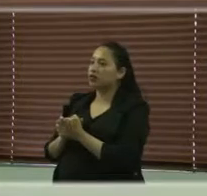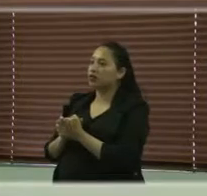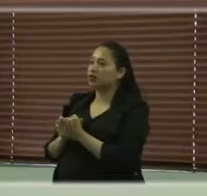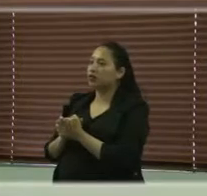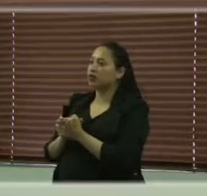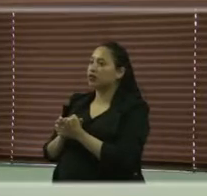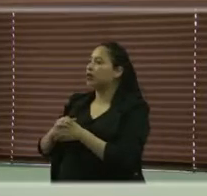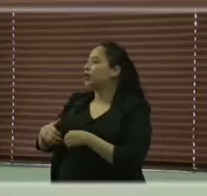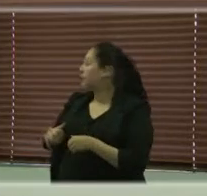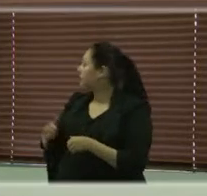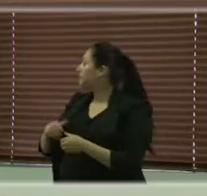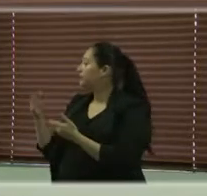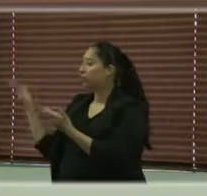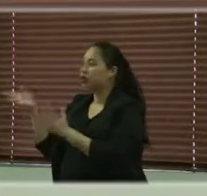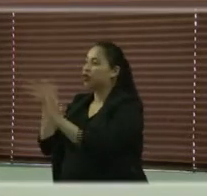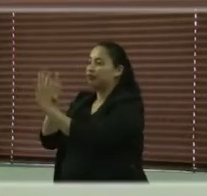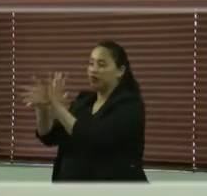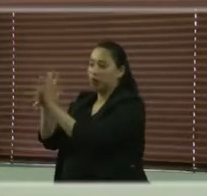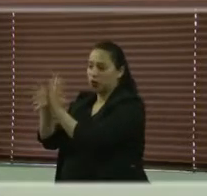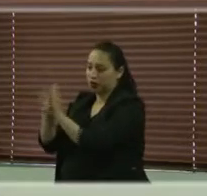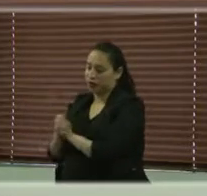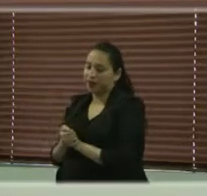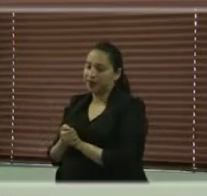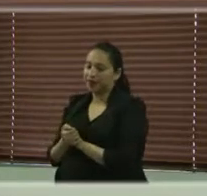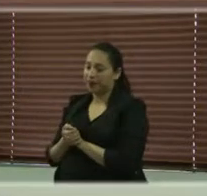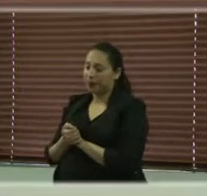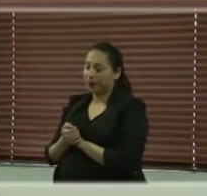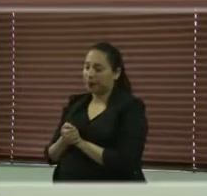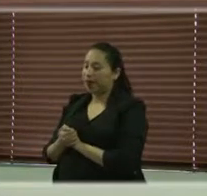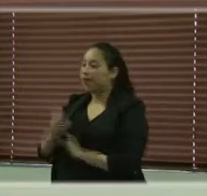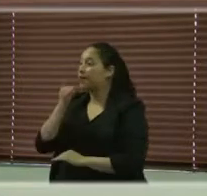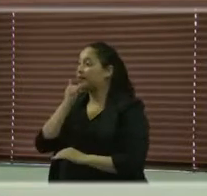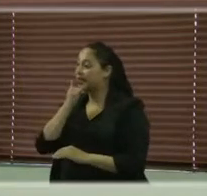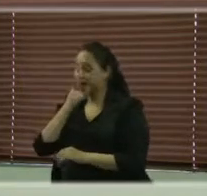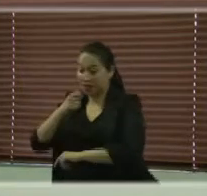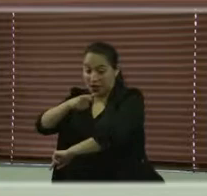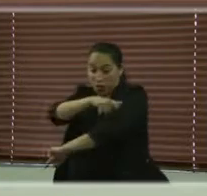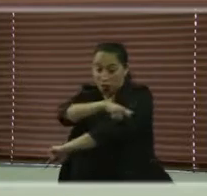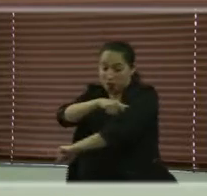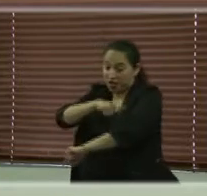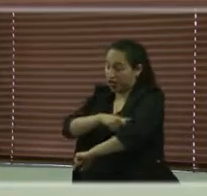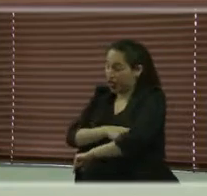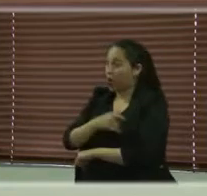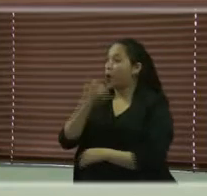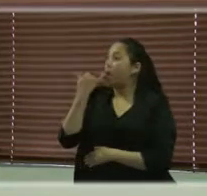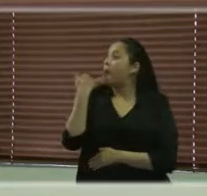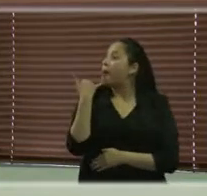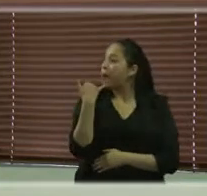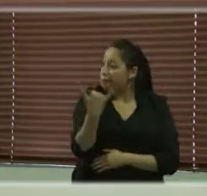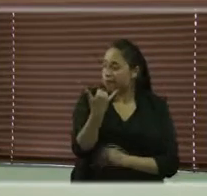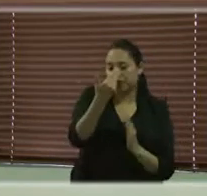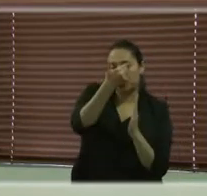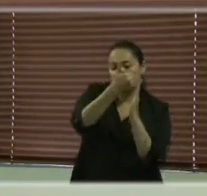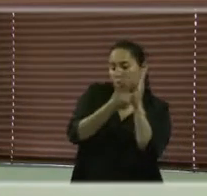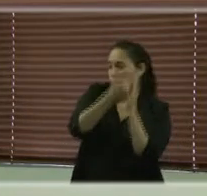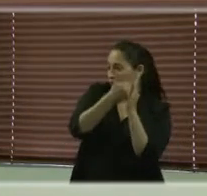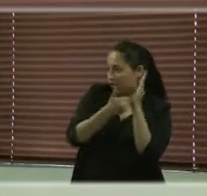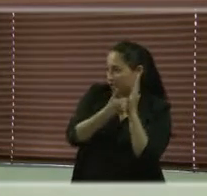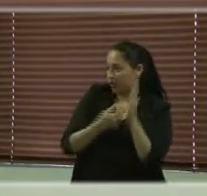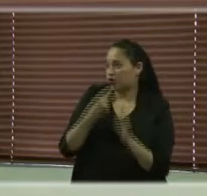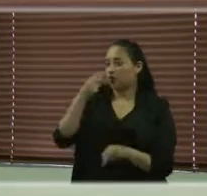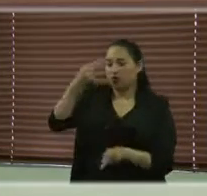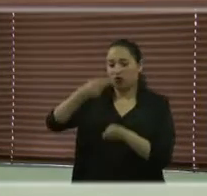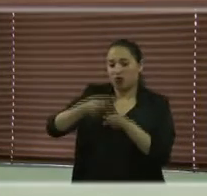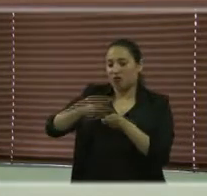les quiero comentar que la el comité tiene un documento que se denomina directrices para la